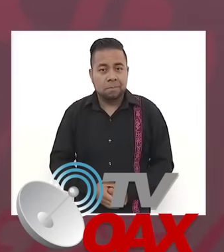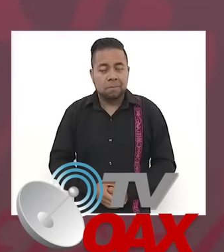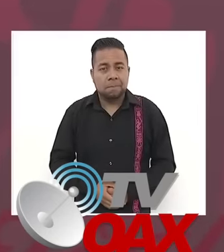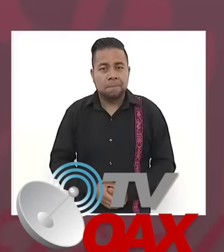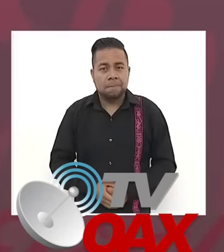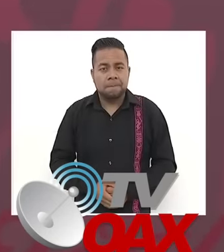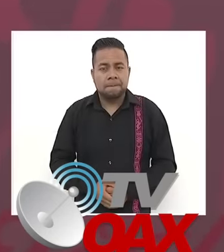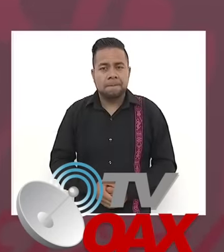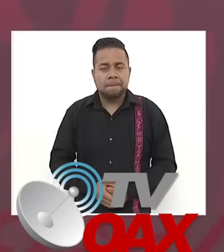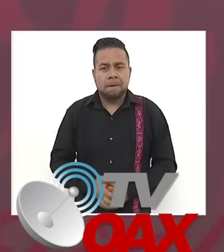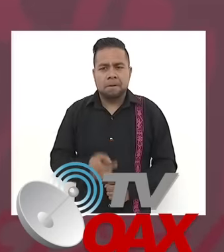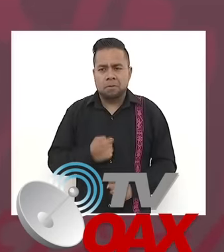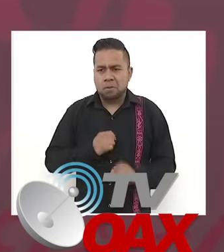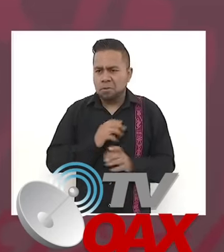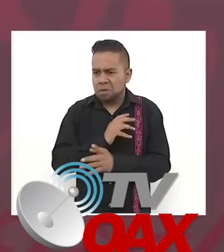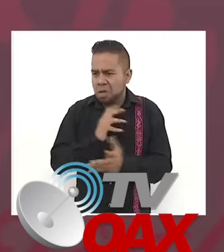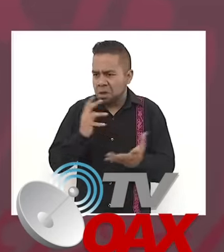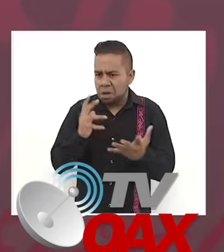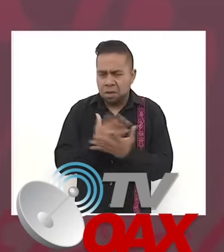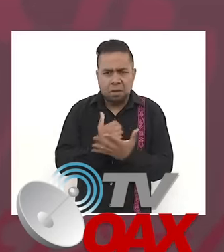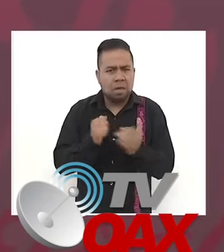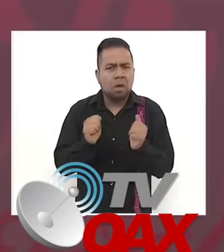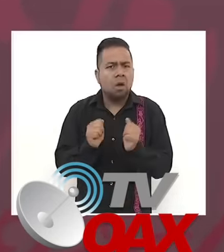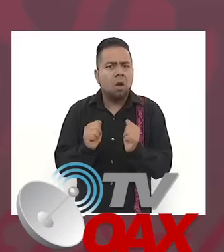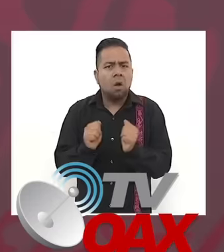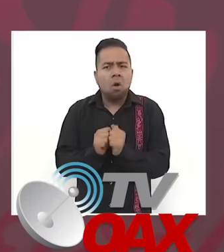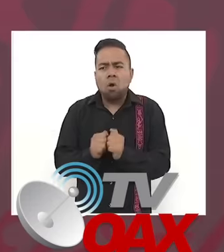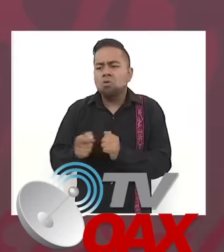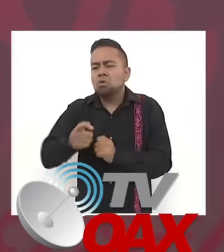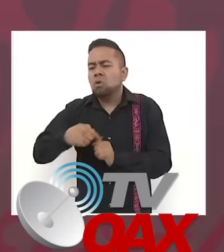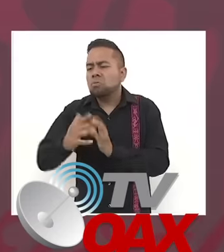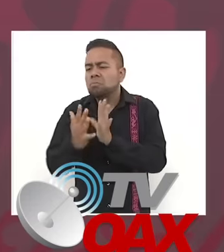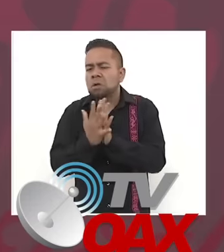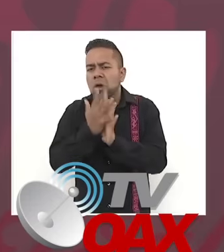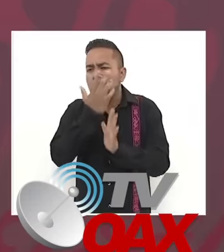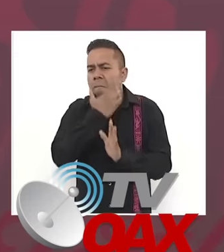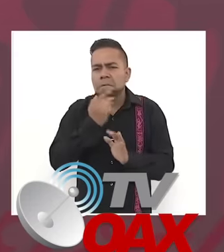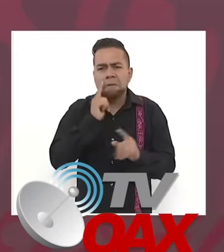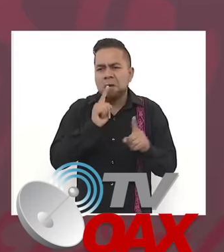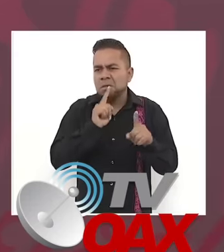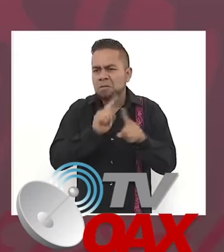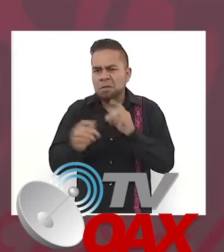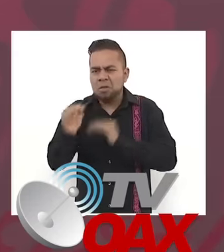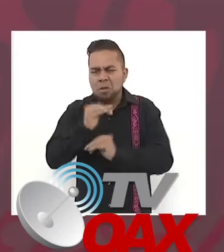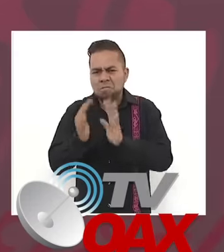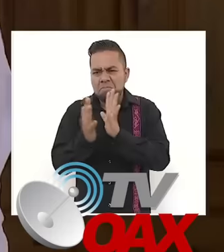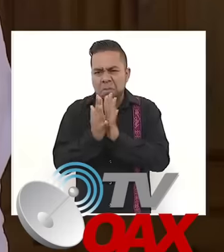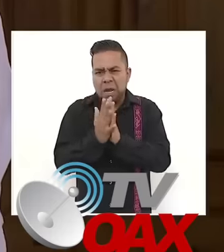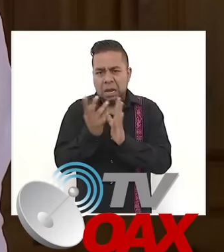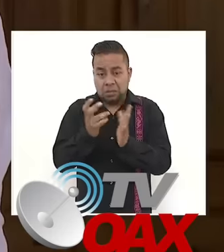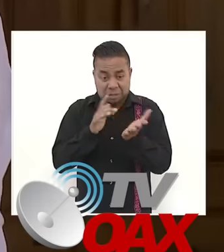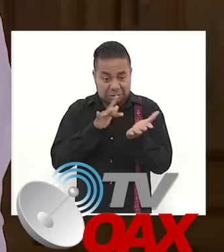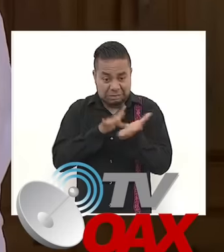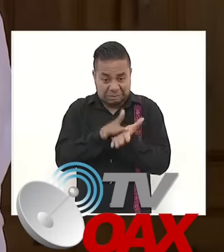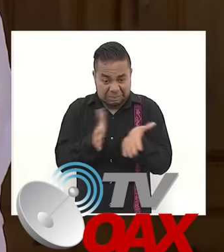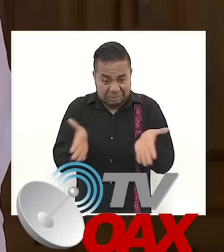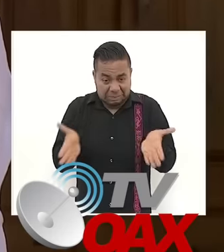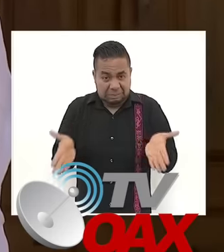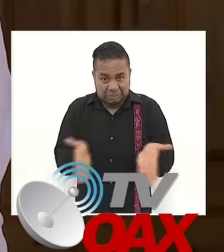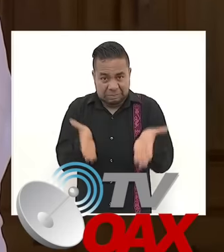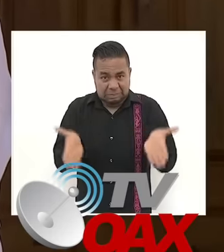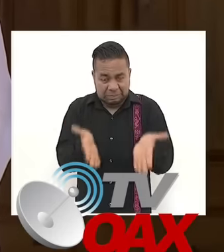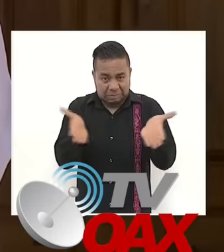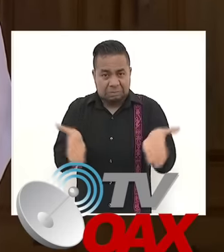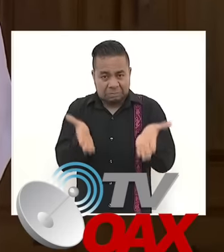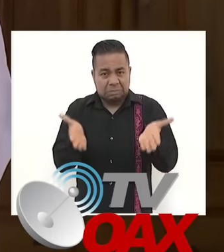lo hemos logrado con la participación de todas, de todos, y así tenemos que seguirlo apoyando,